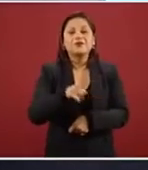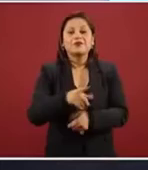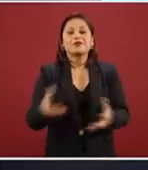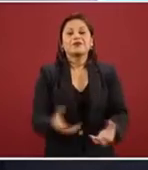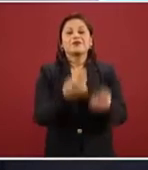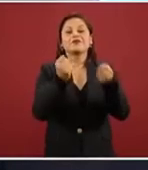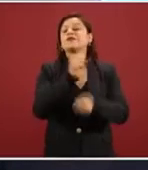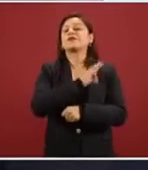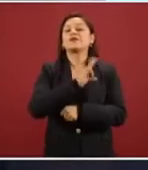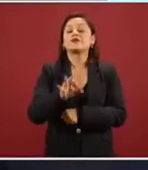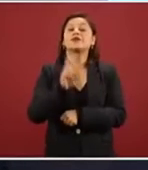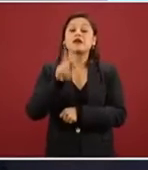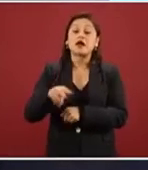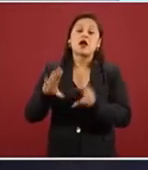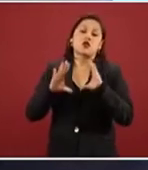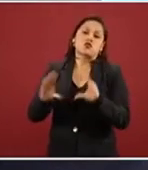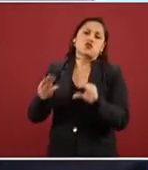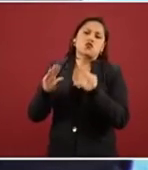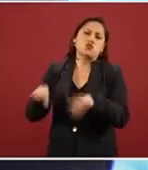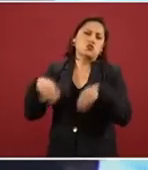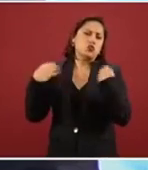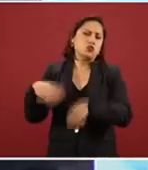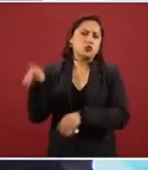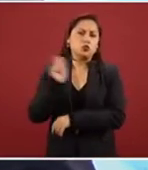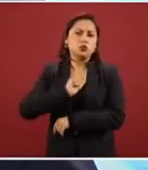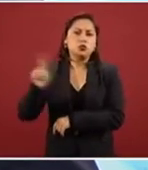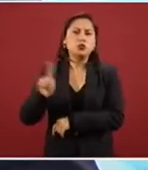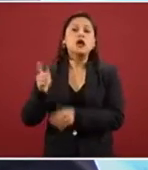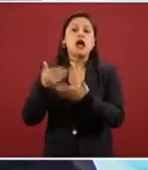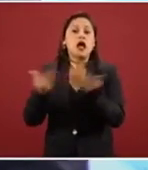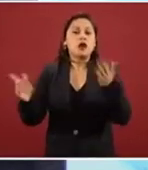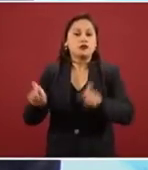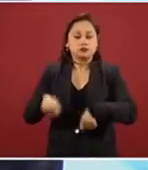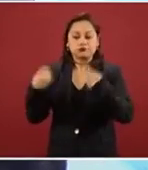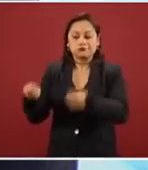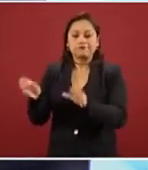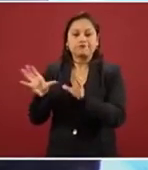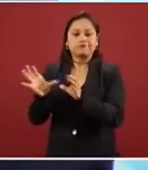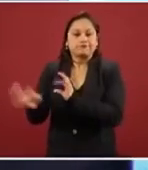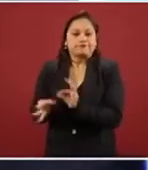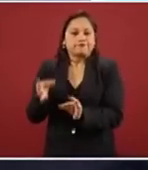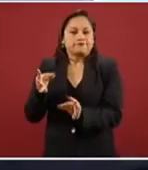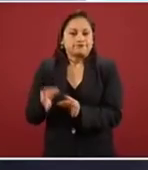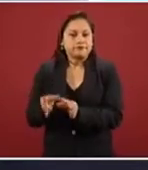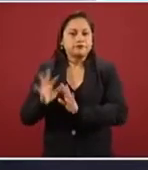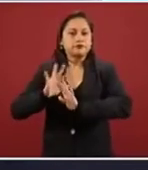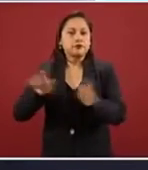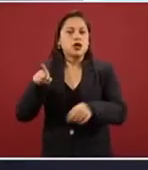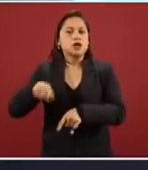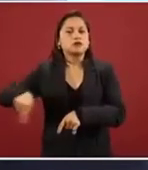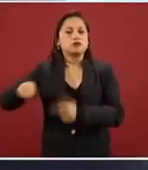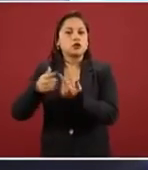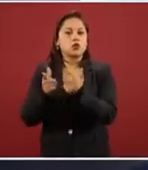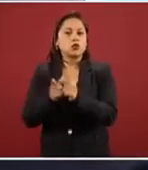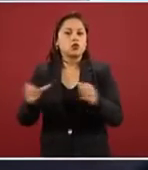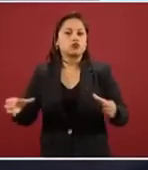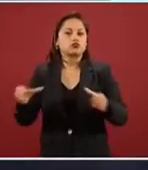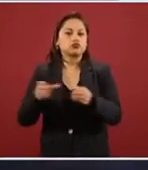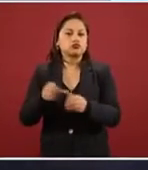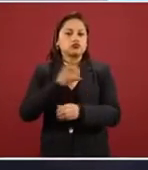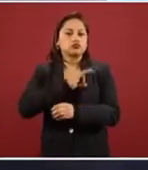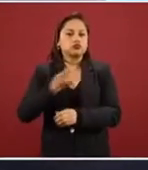capacitación, esta certificación les permite consolidar la vanguardia en la atención